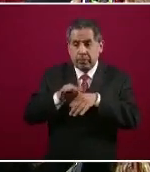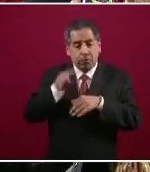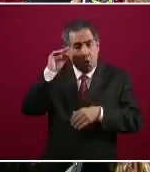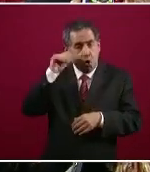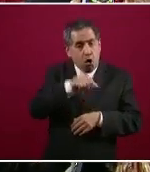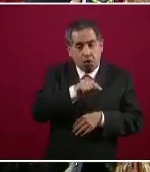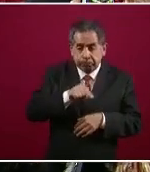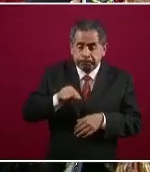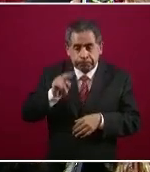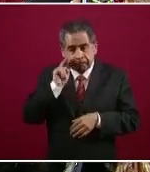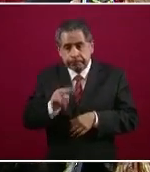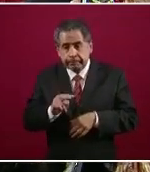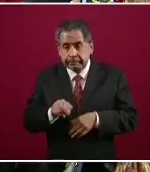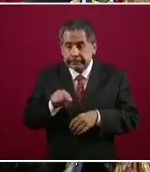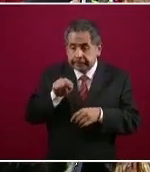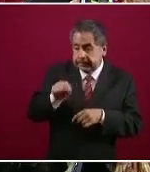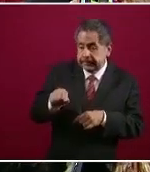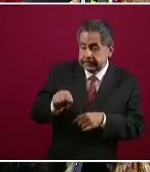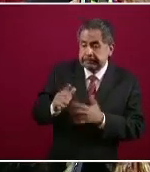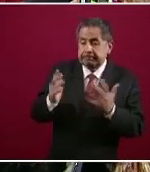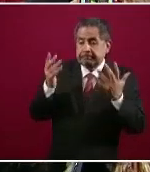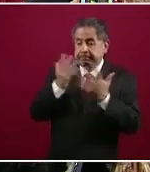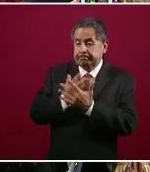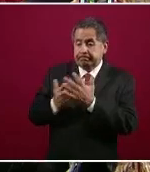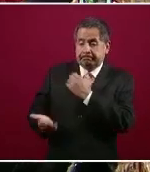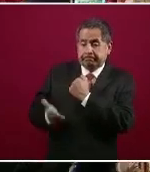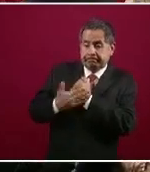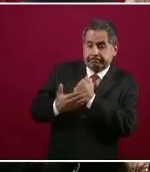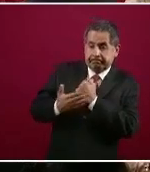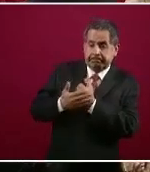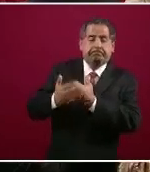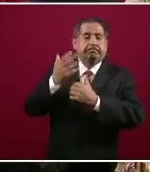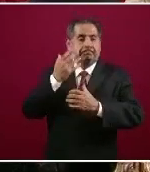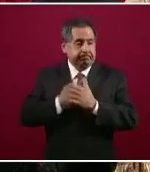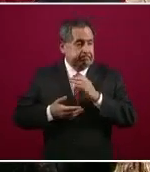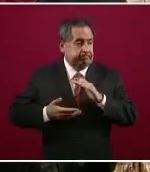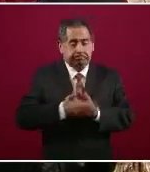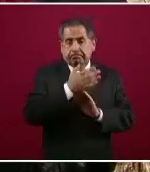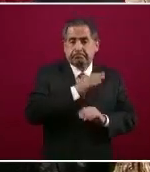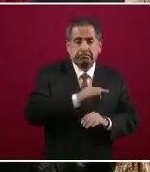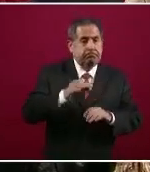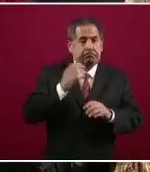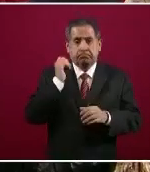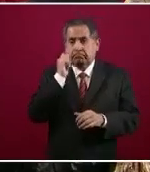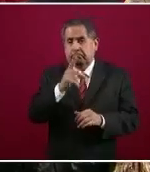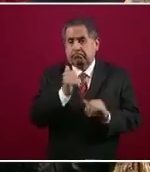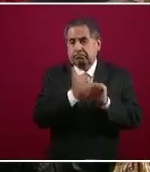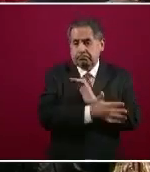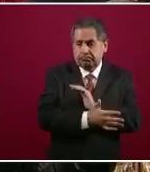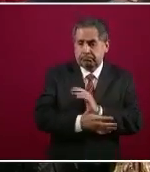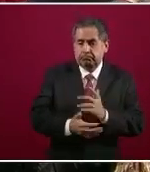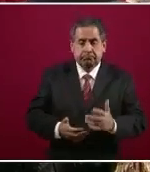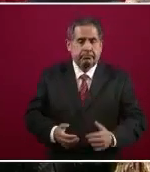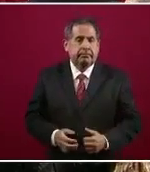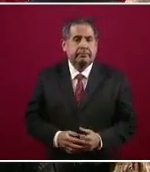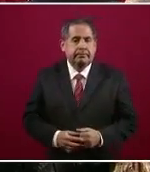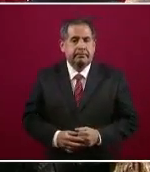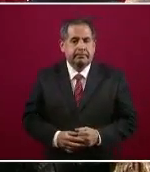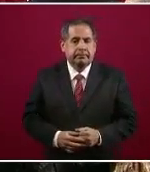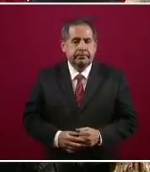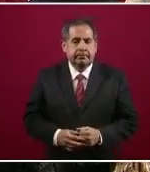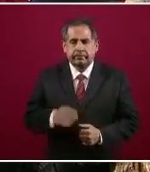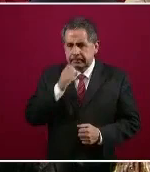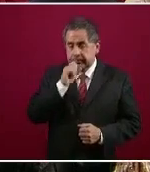puede adelantarse con suficiente tiempo para ver los problemas que están ocurriendo. La siguiente. Y